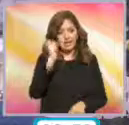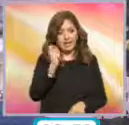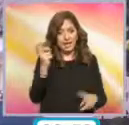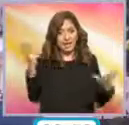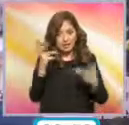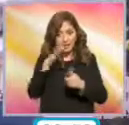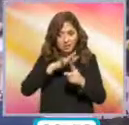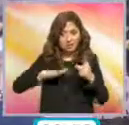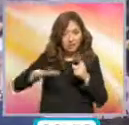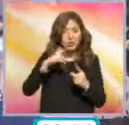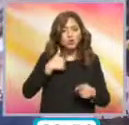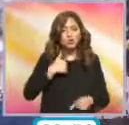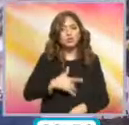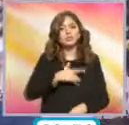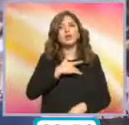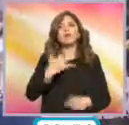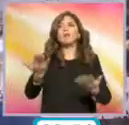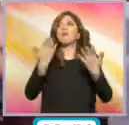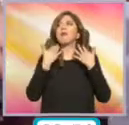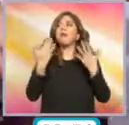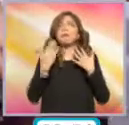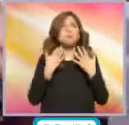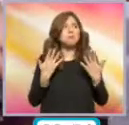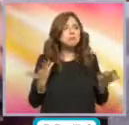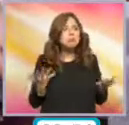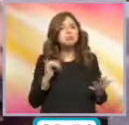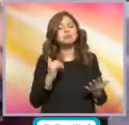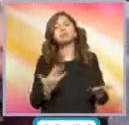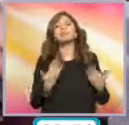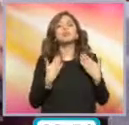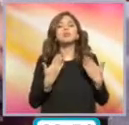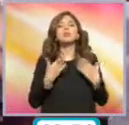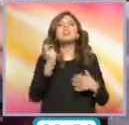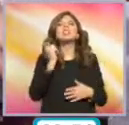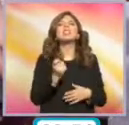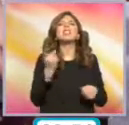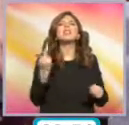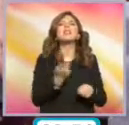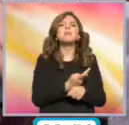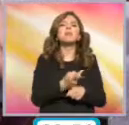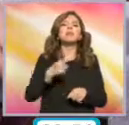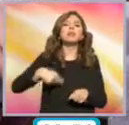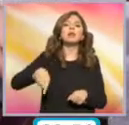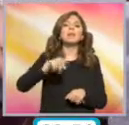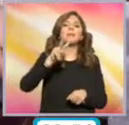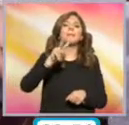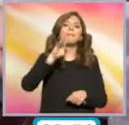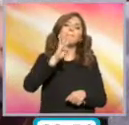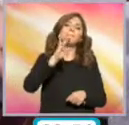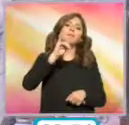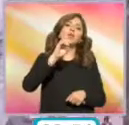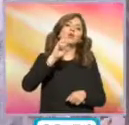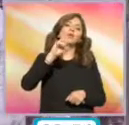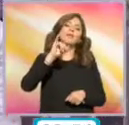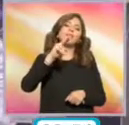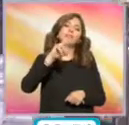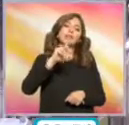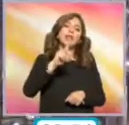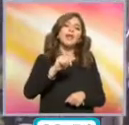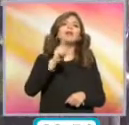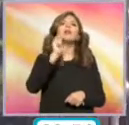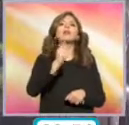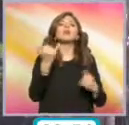y que podamos tener calorcito sabrosón, ¿no? Implica justo la biodiversidad. El hecho de que te puedas tomar un café todas las